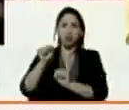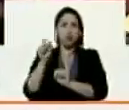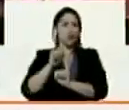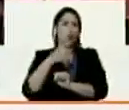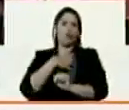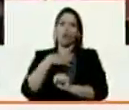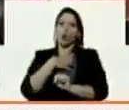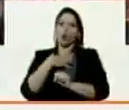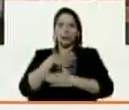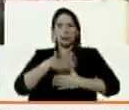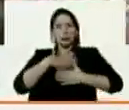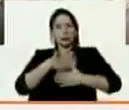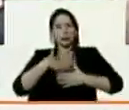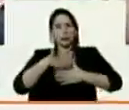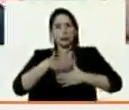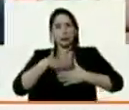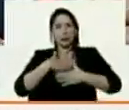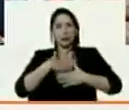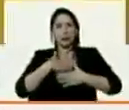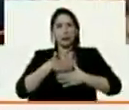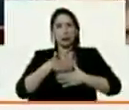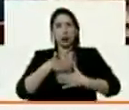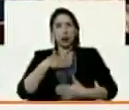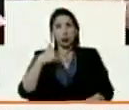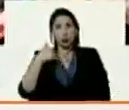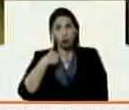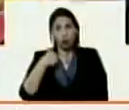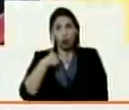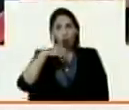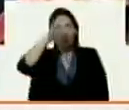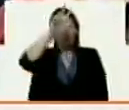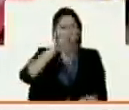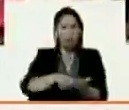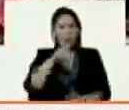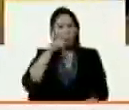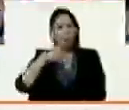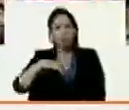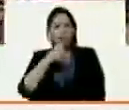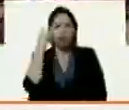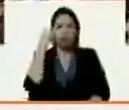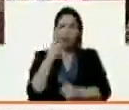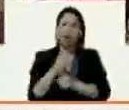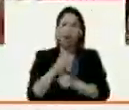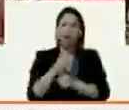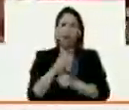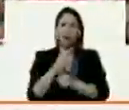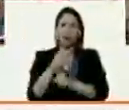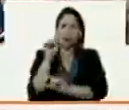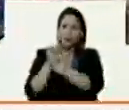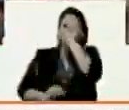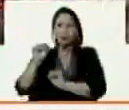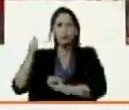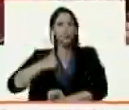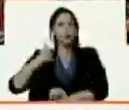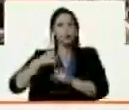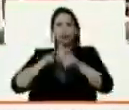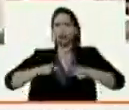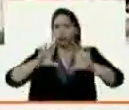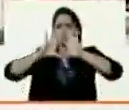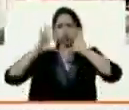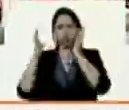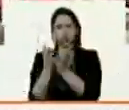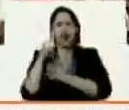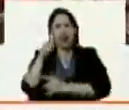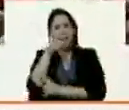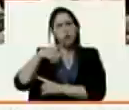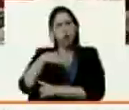niego. Al contrario, yo apuesto a que los pueblos se levanten en cualquier rincón del mundo, porque son los pueblos